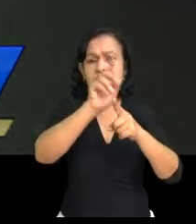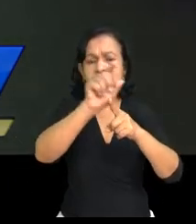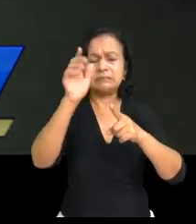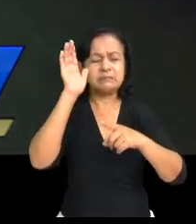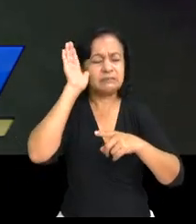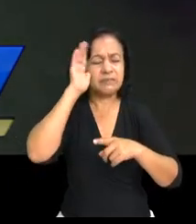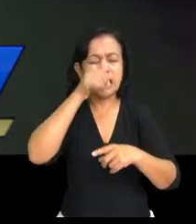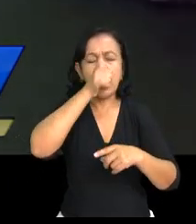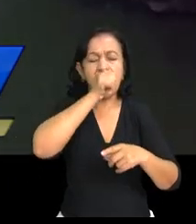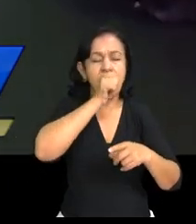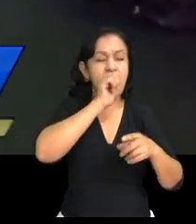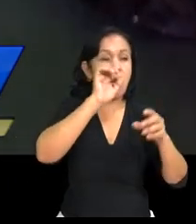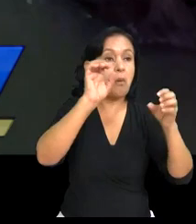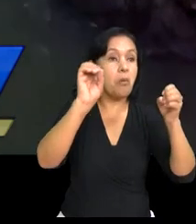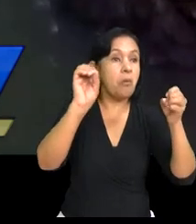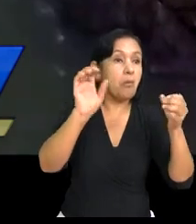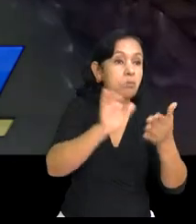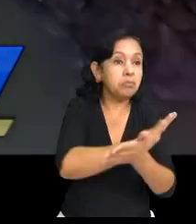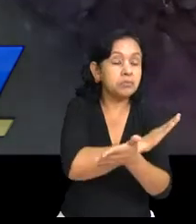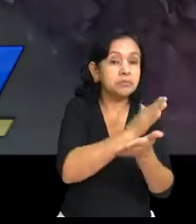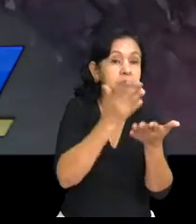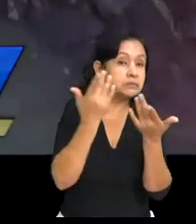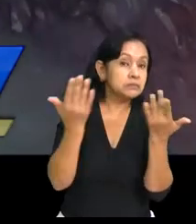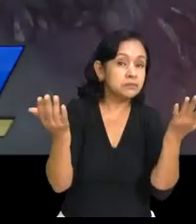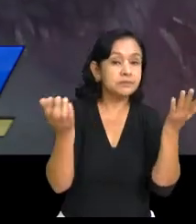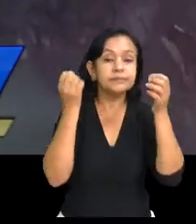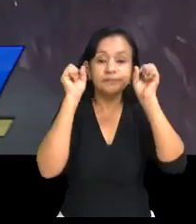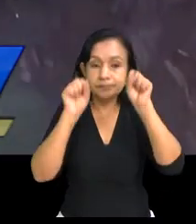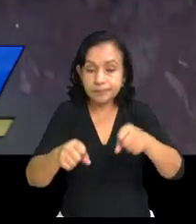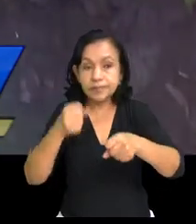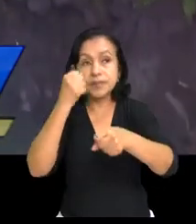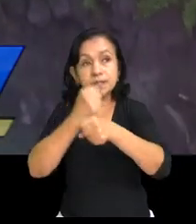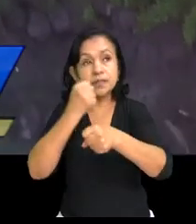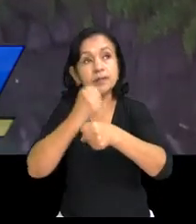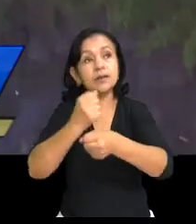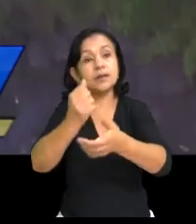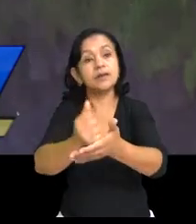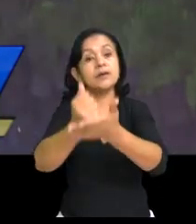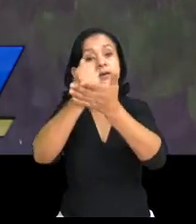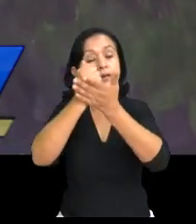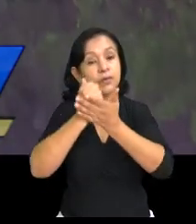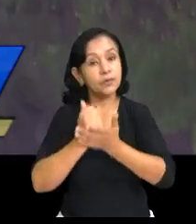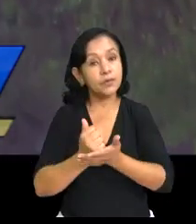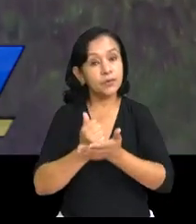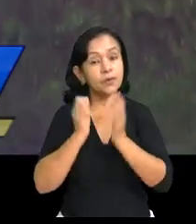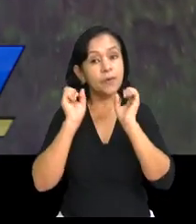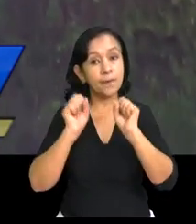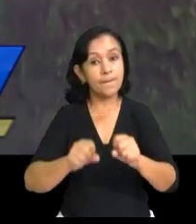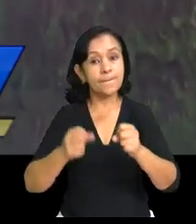pero el sistema de trabajo nos permite que podamos